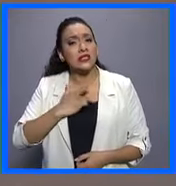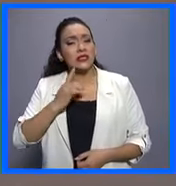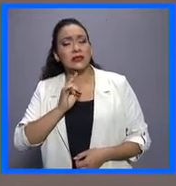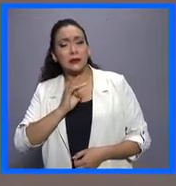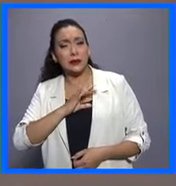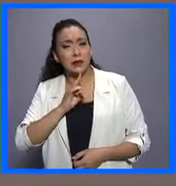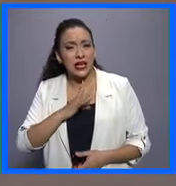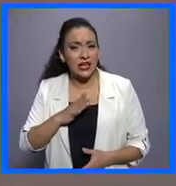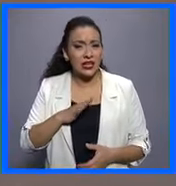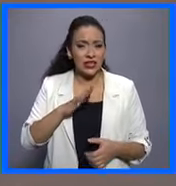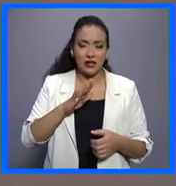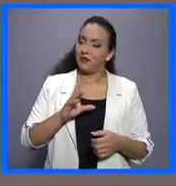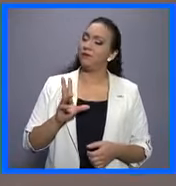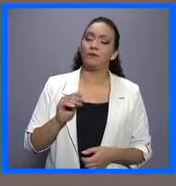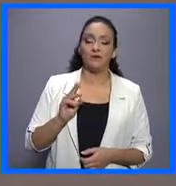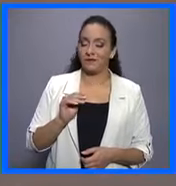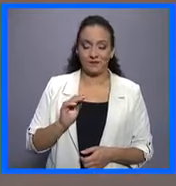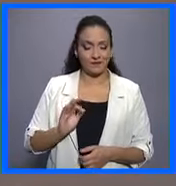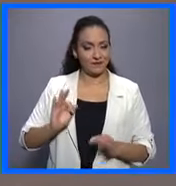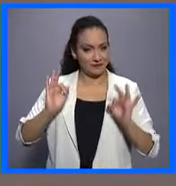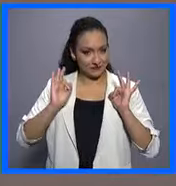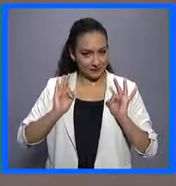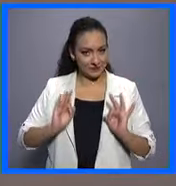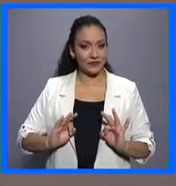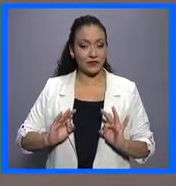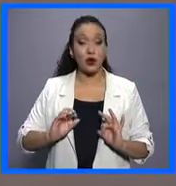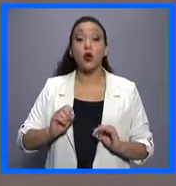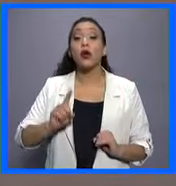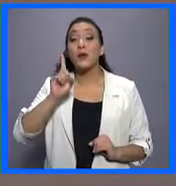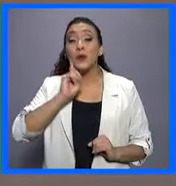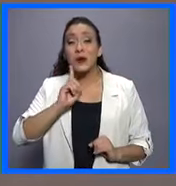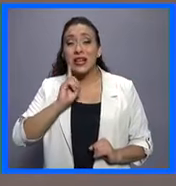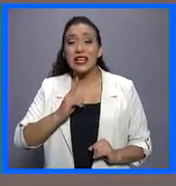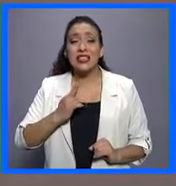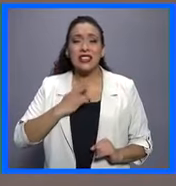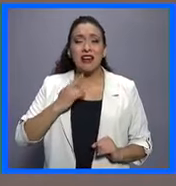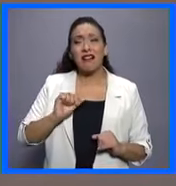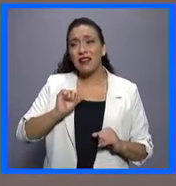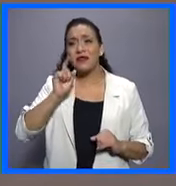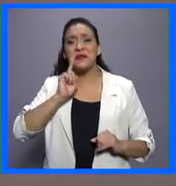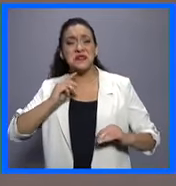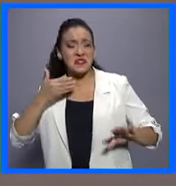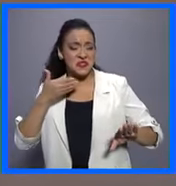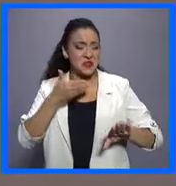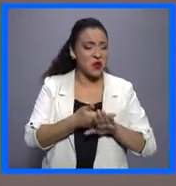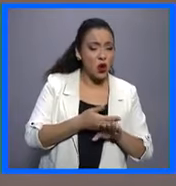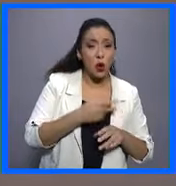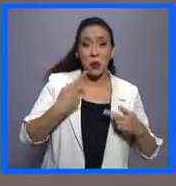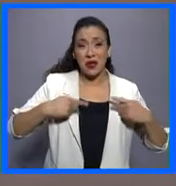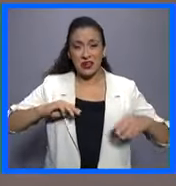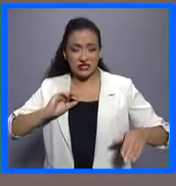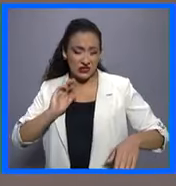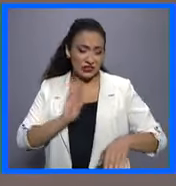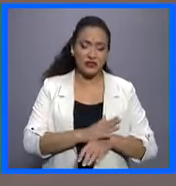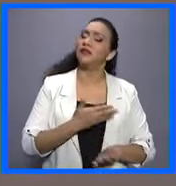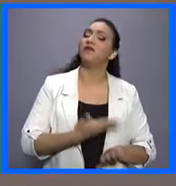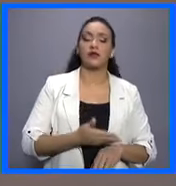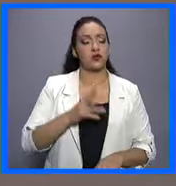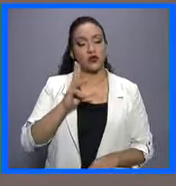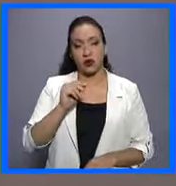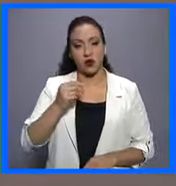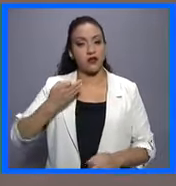se sienta amenazada, en donde ninguna compañera se sienta menos, en donde todos